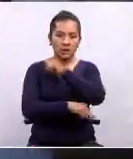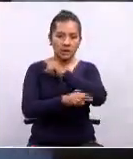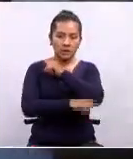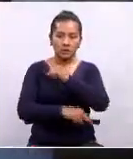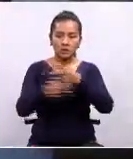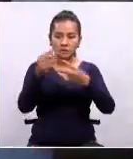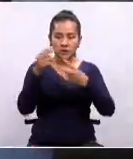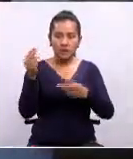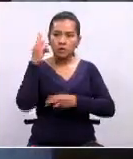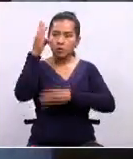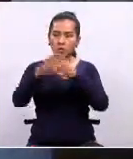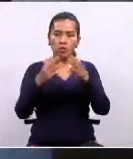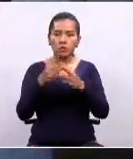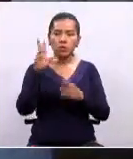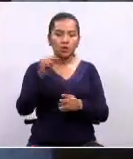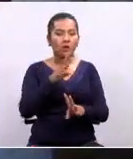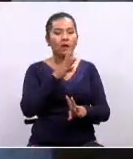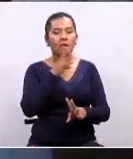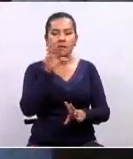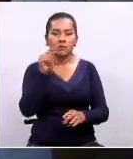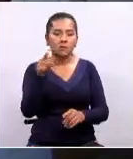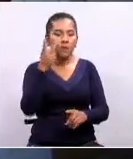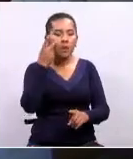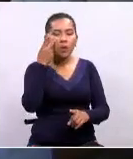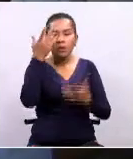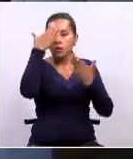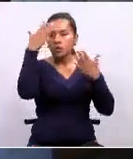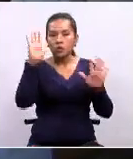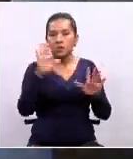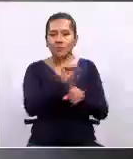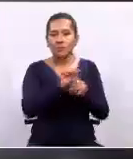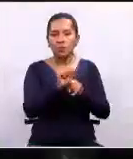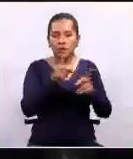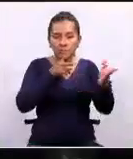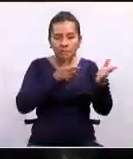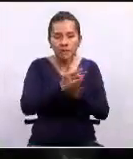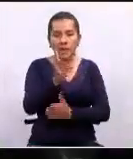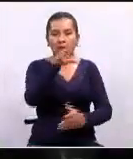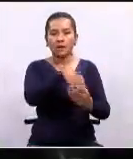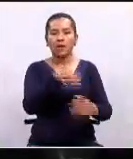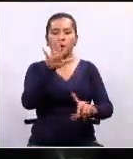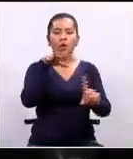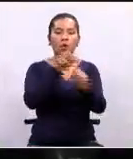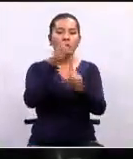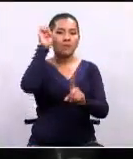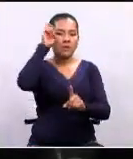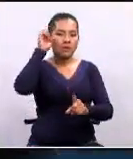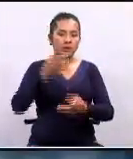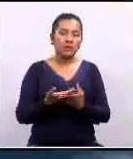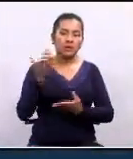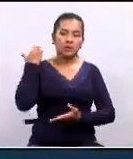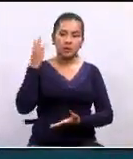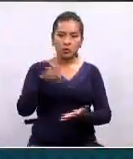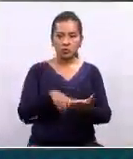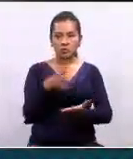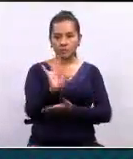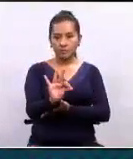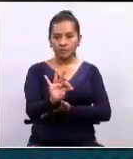valor desconociendo la realidad de la situación boliviana por el golpe de Estado de 2019. Nosotros no vamos a hacer algo que ha hecho